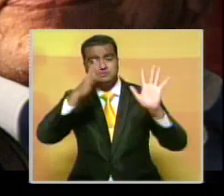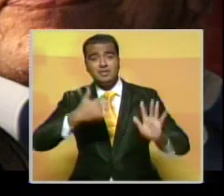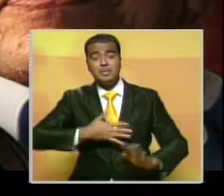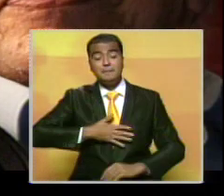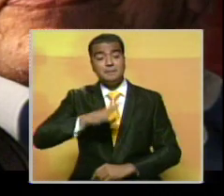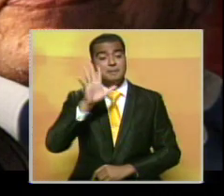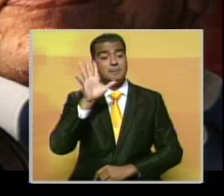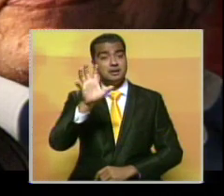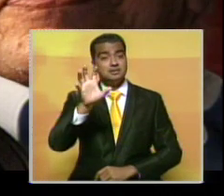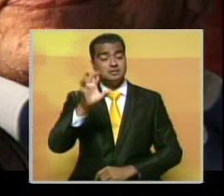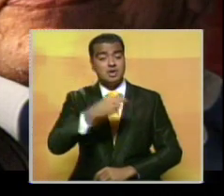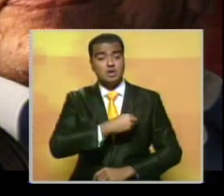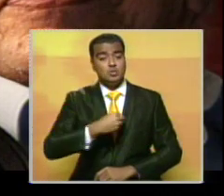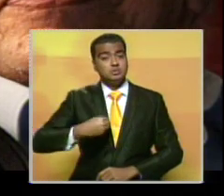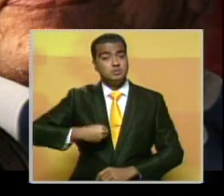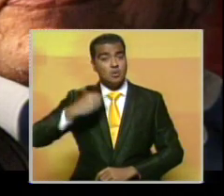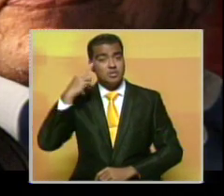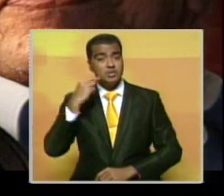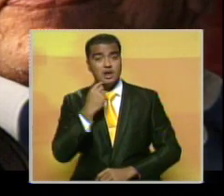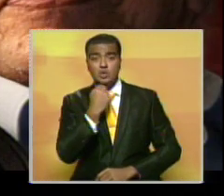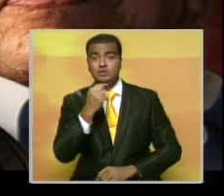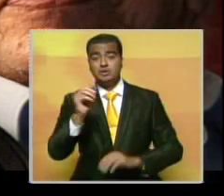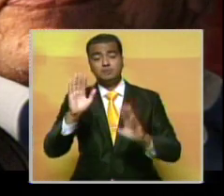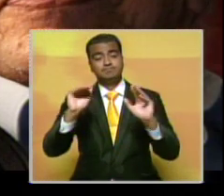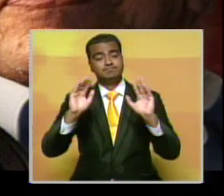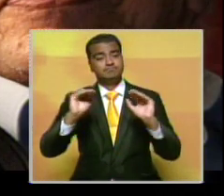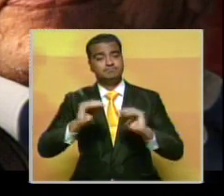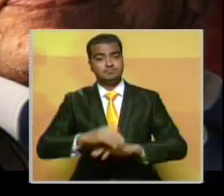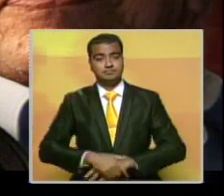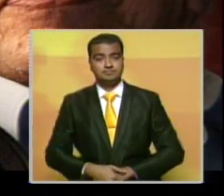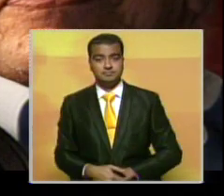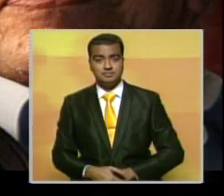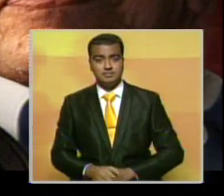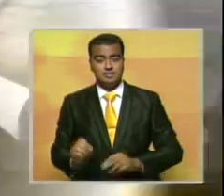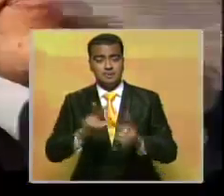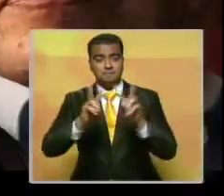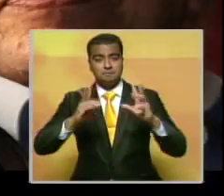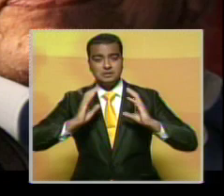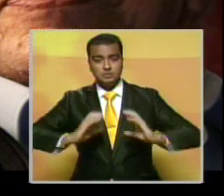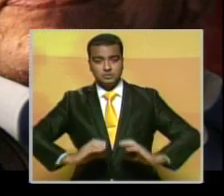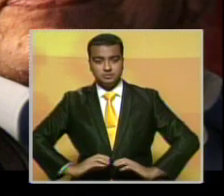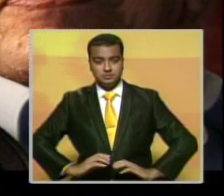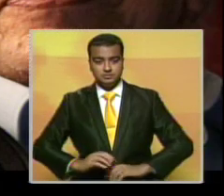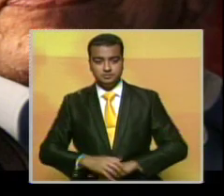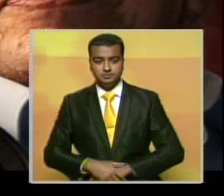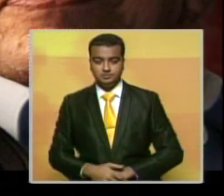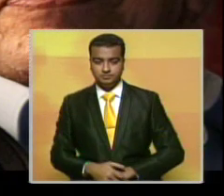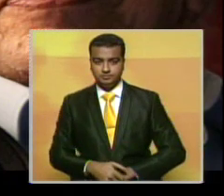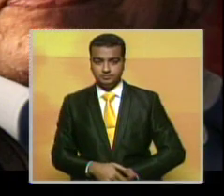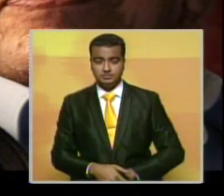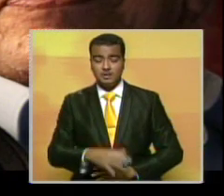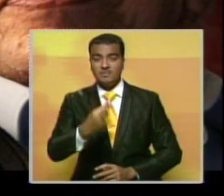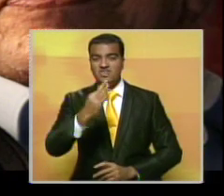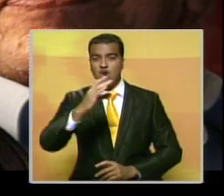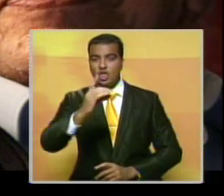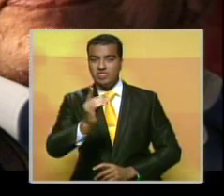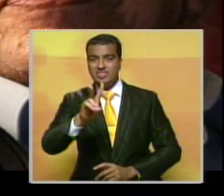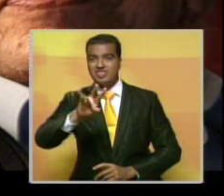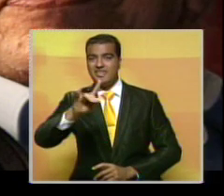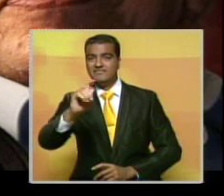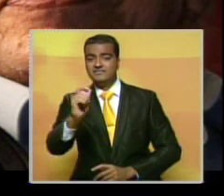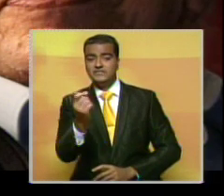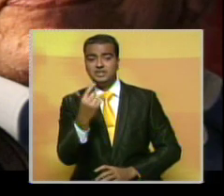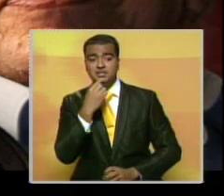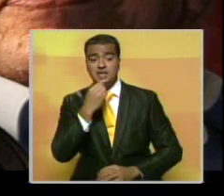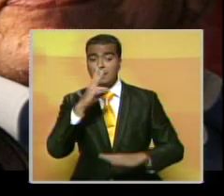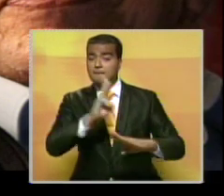país. Nuestro Simón Díaz nos dijo hasta luego. Paz a sus restos". El compositor y cantante Franco De Vita: